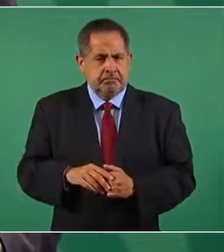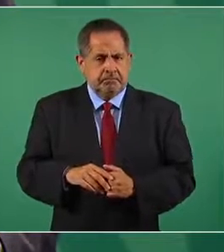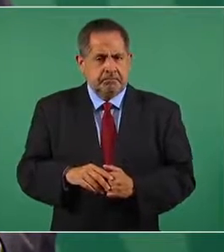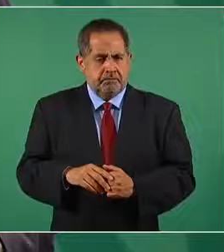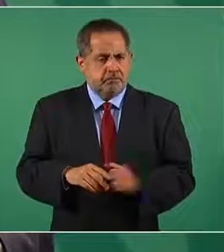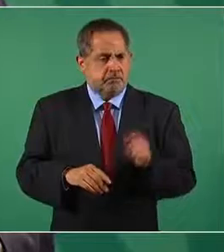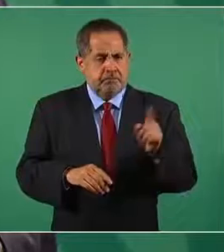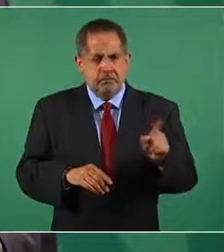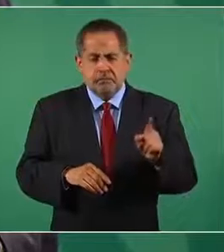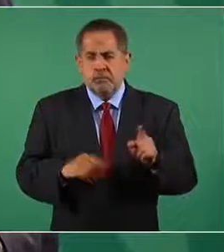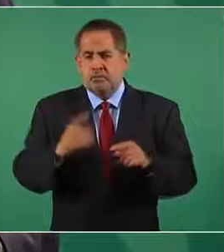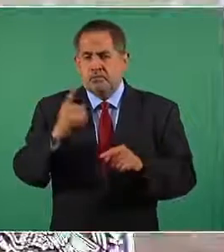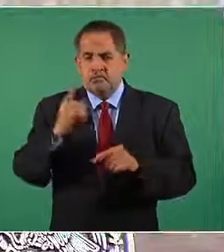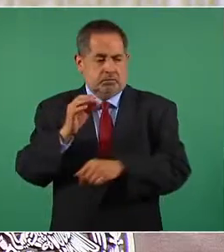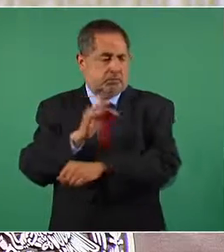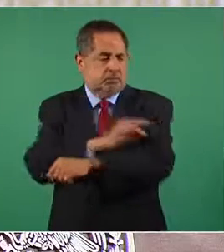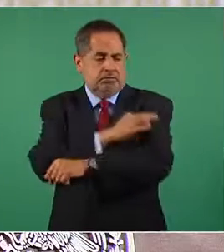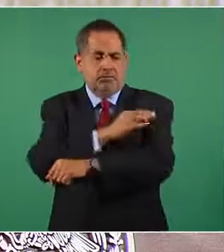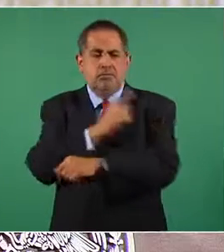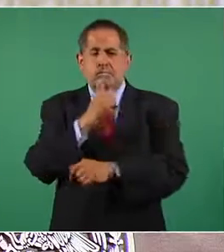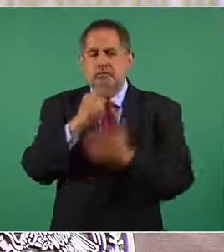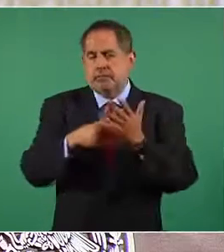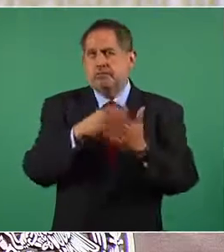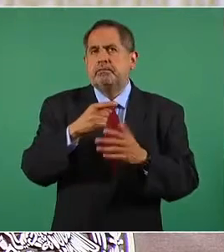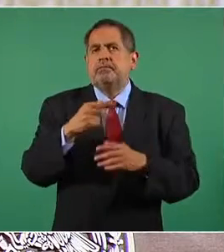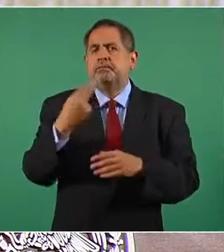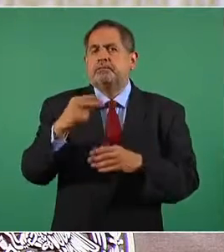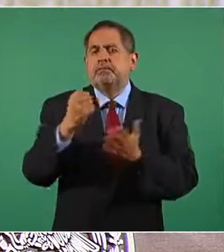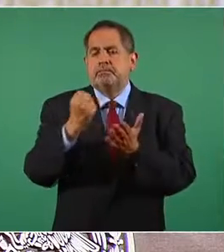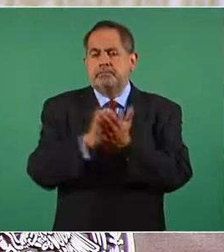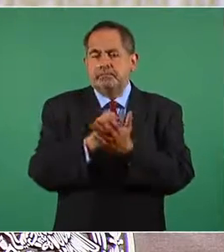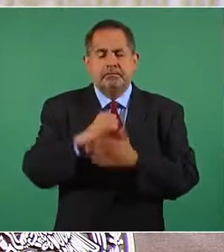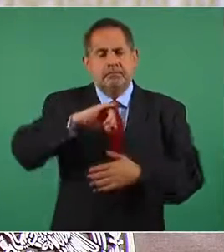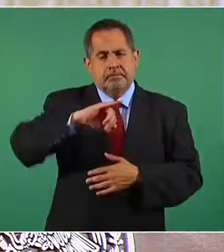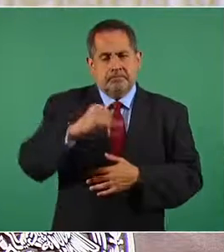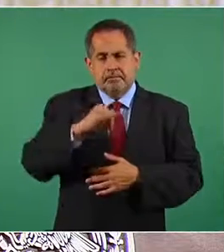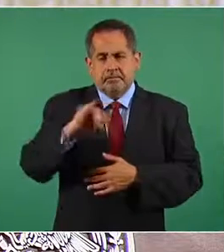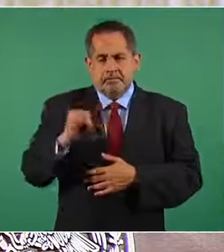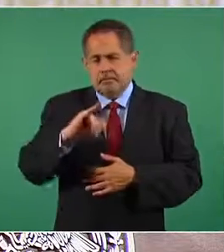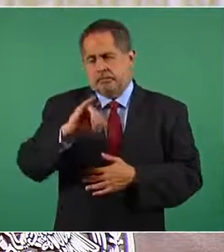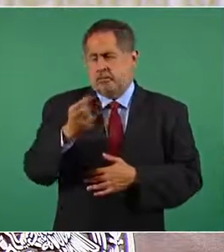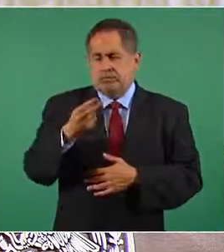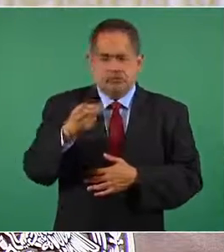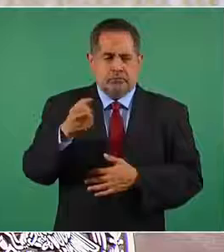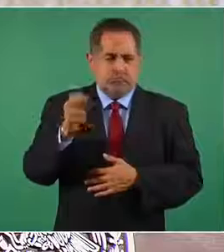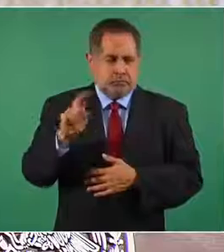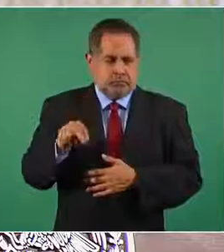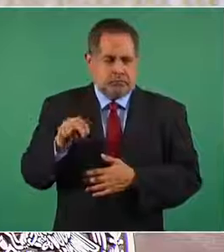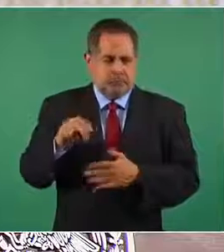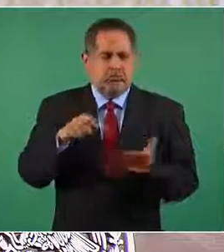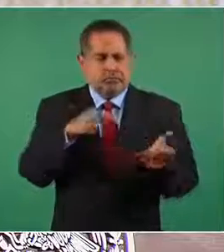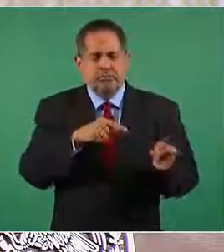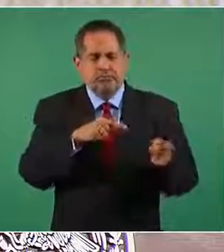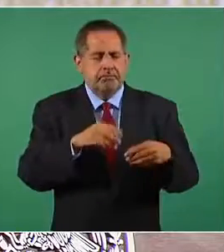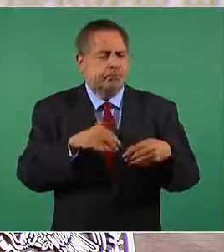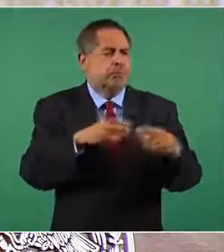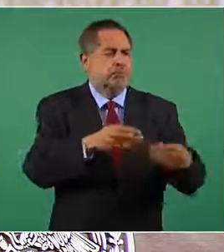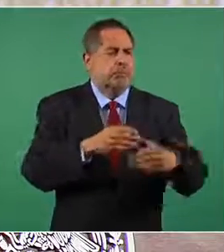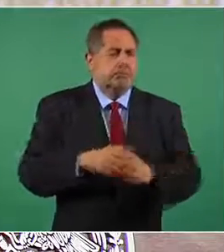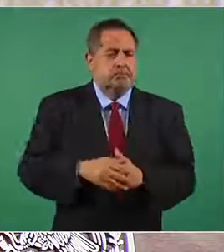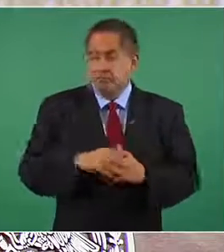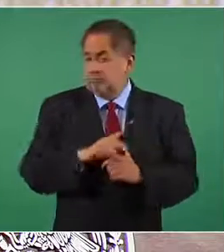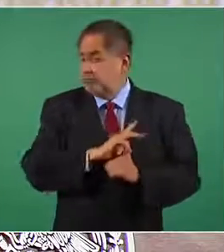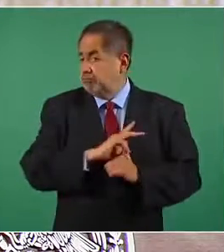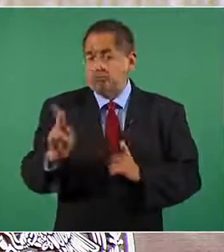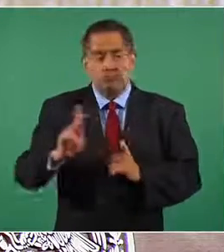con una dosis de Johnson y Johnson, todos ya están